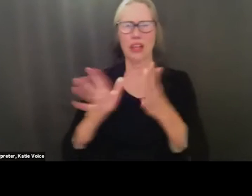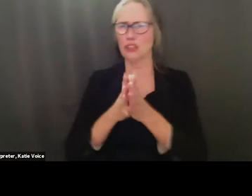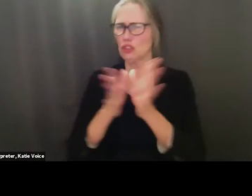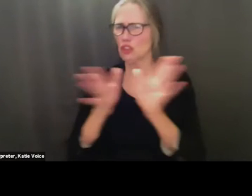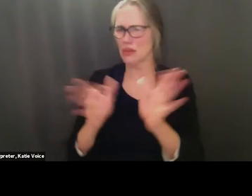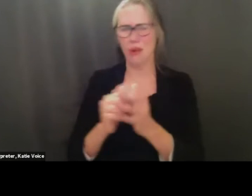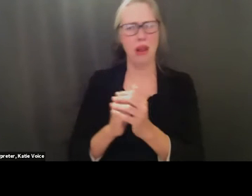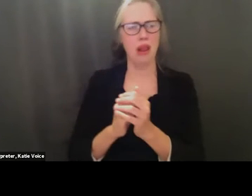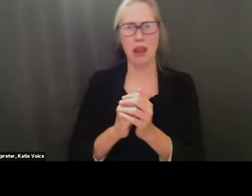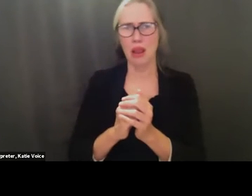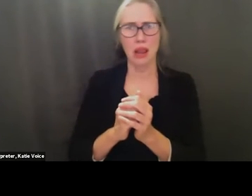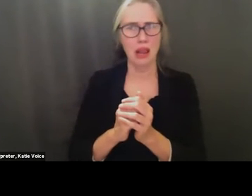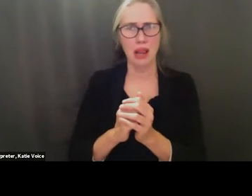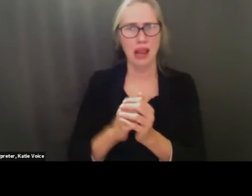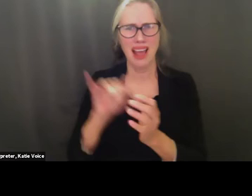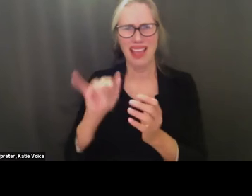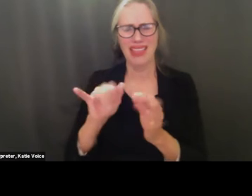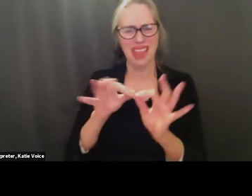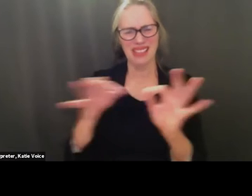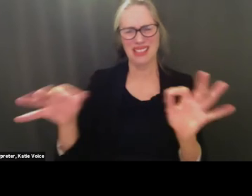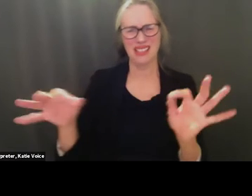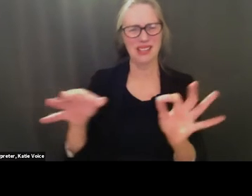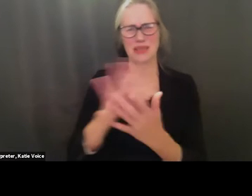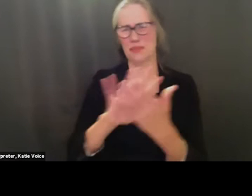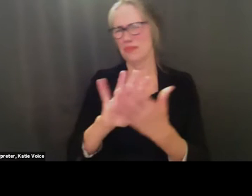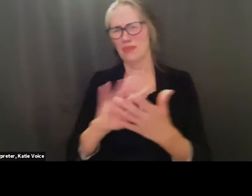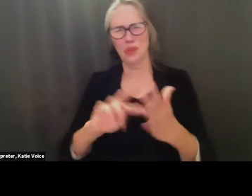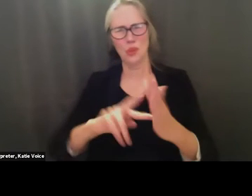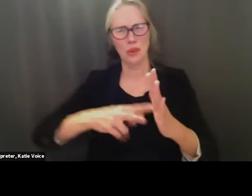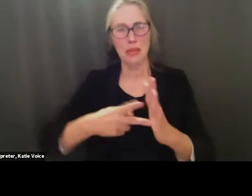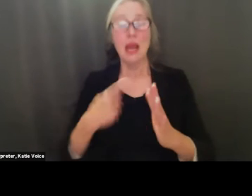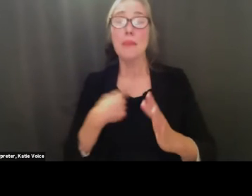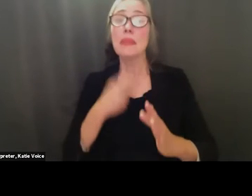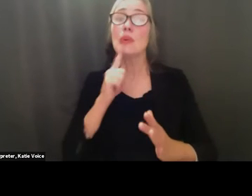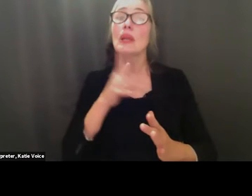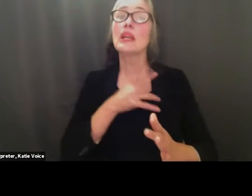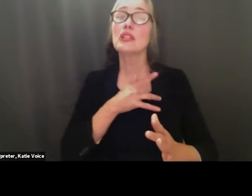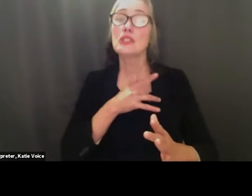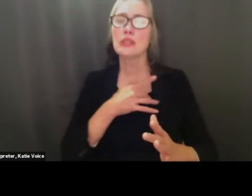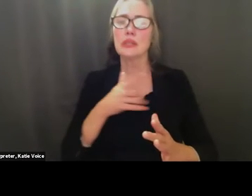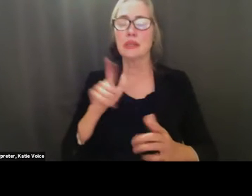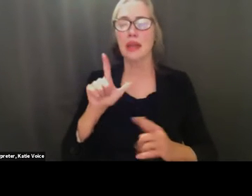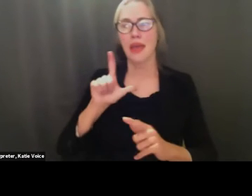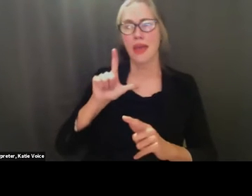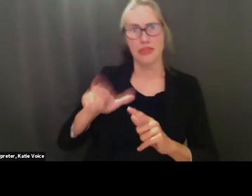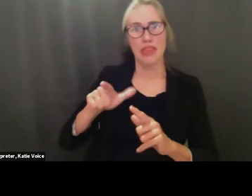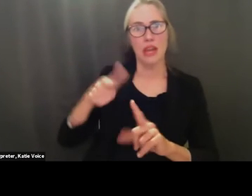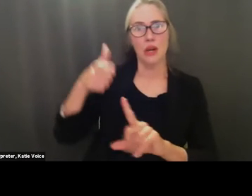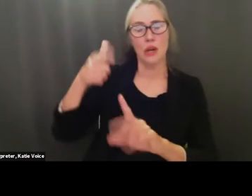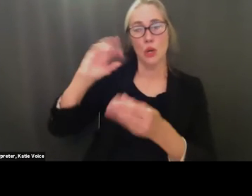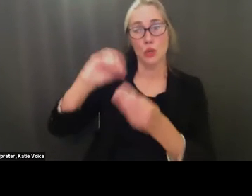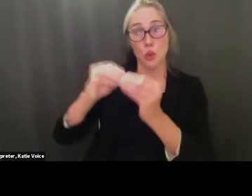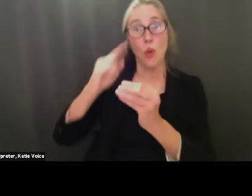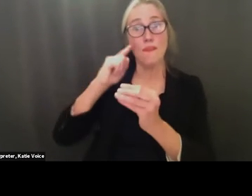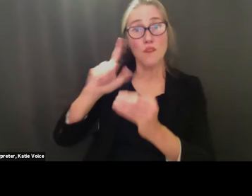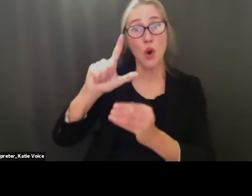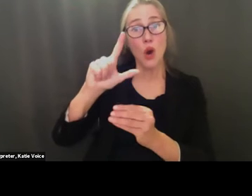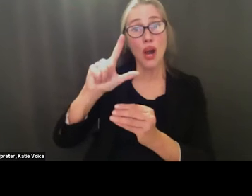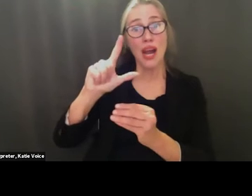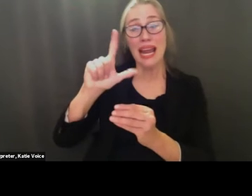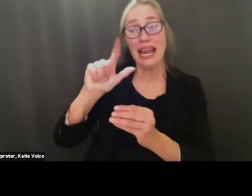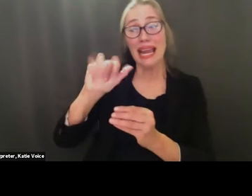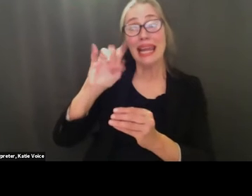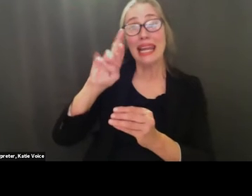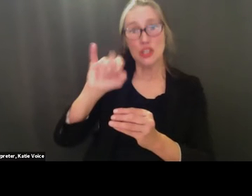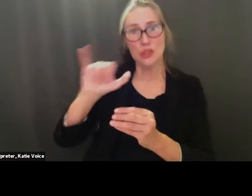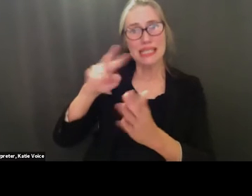una transformación organizativa, cultural y lingüísticamente sustentable. Me preocupa que las puntuaciones de matemáticas y de lectura